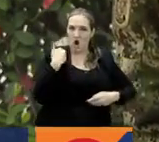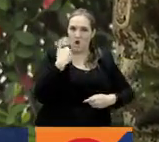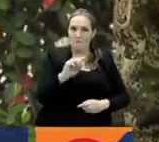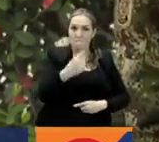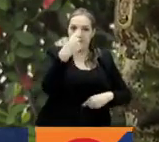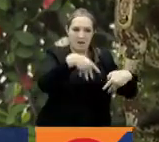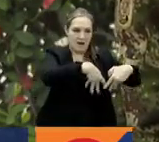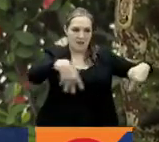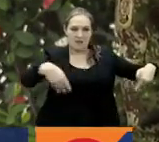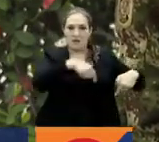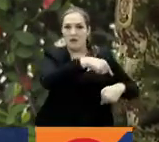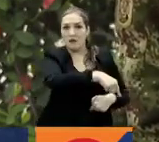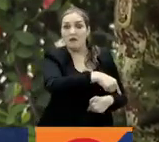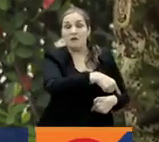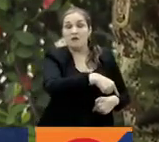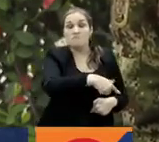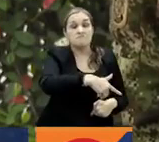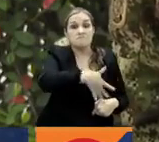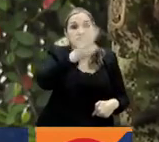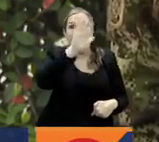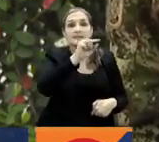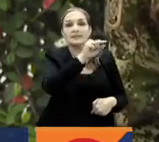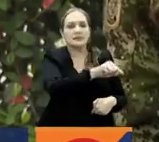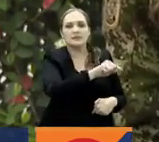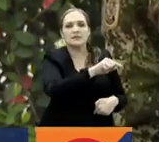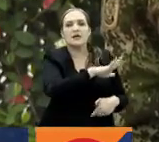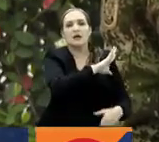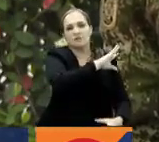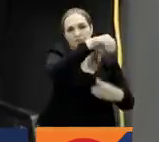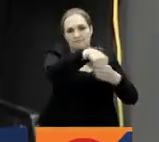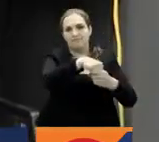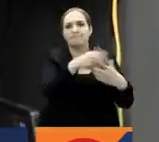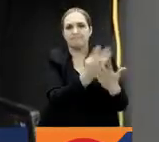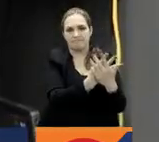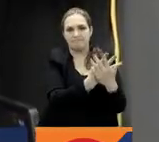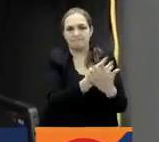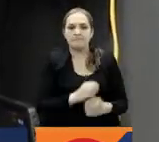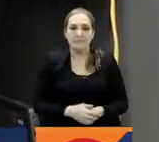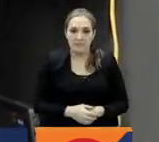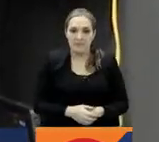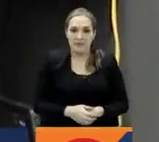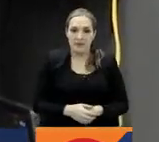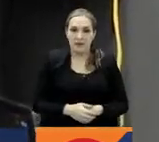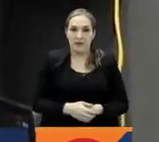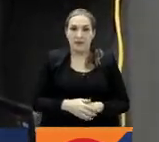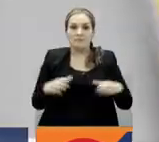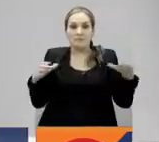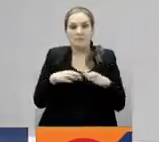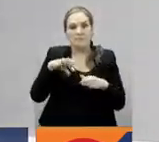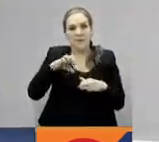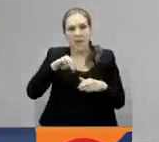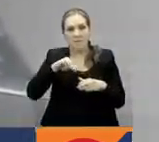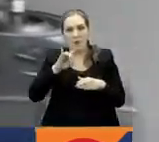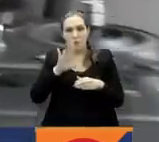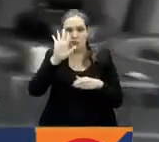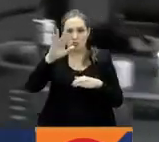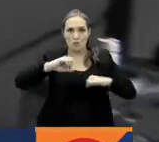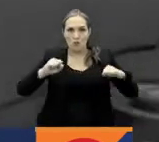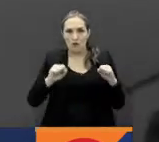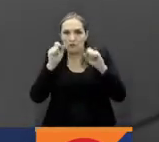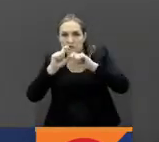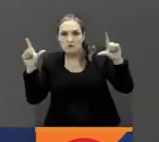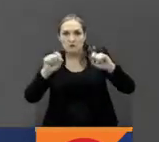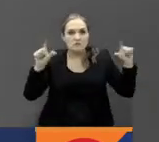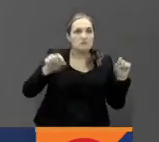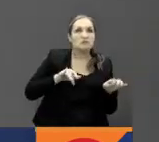de ellos están con medidas intramurales. Desde el puesto de mando unificado de Bogotá, se verificará en